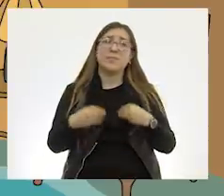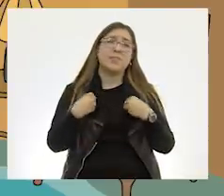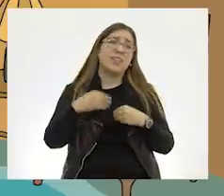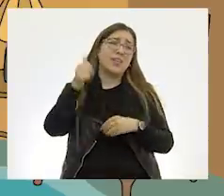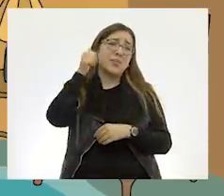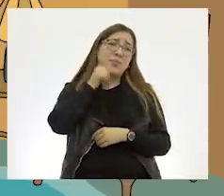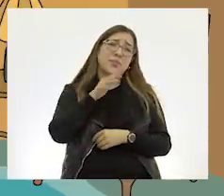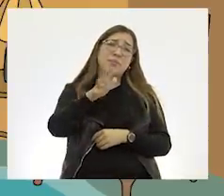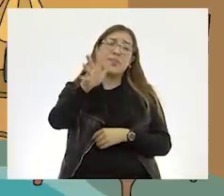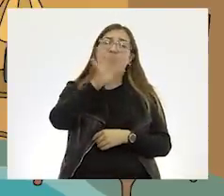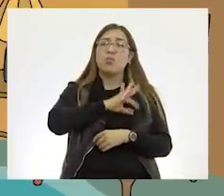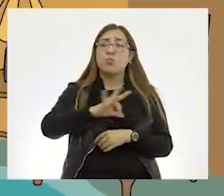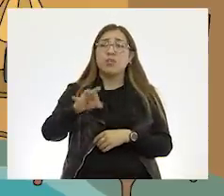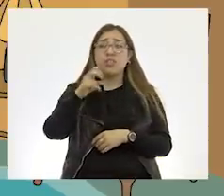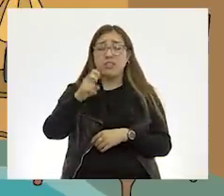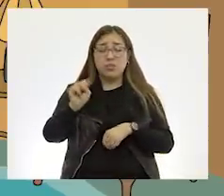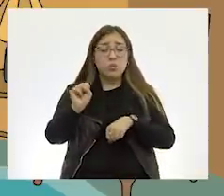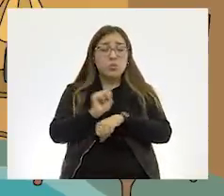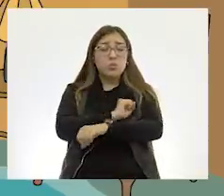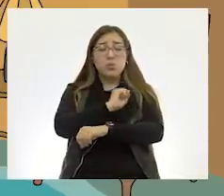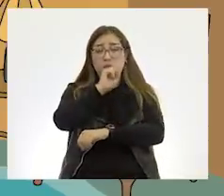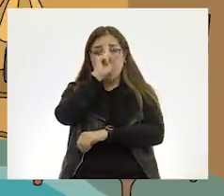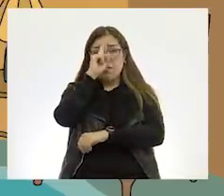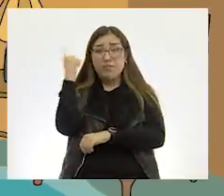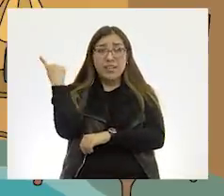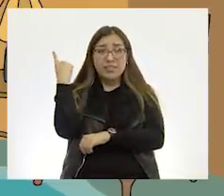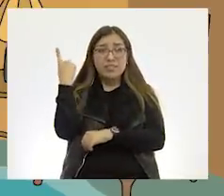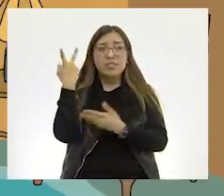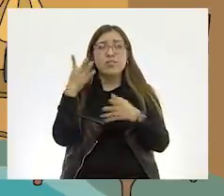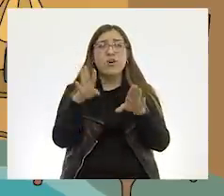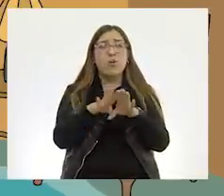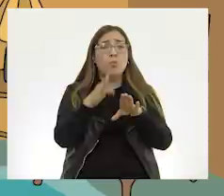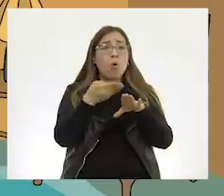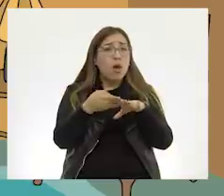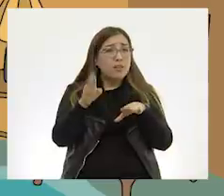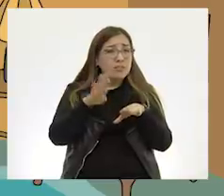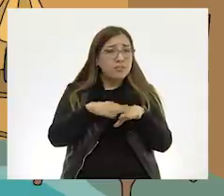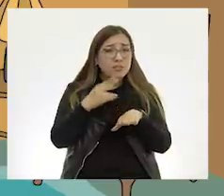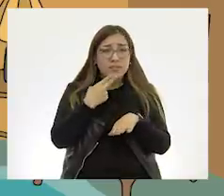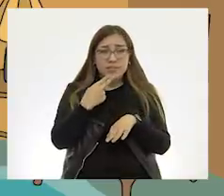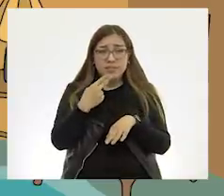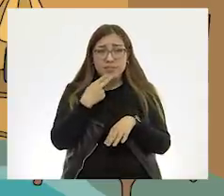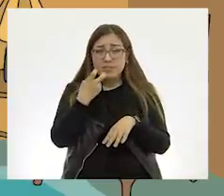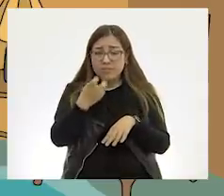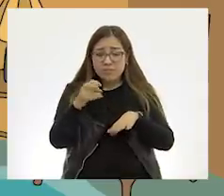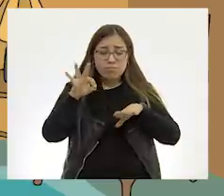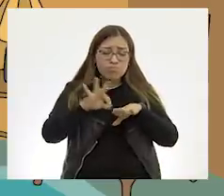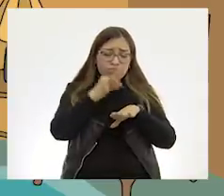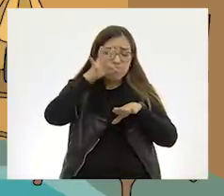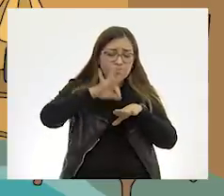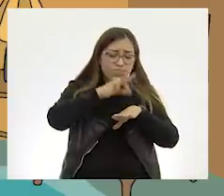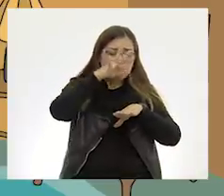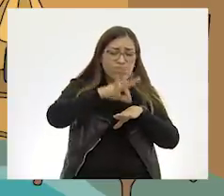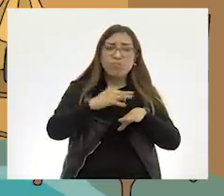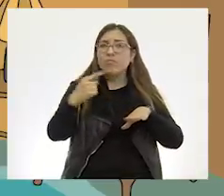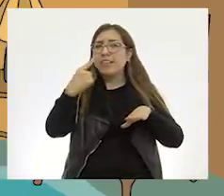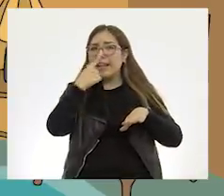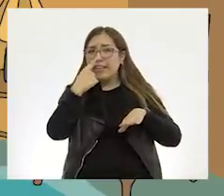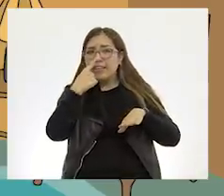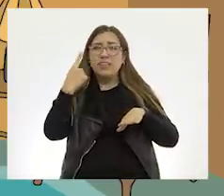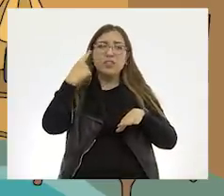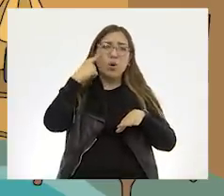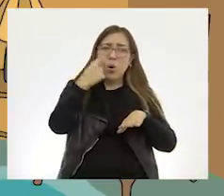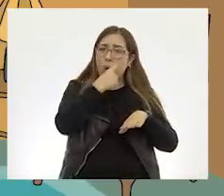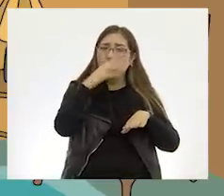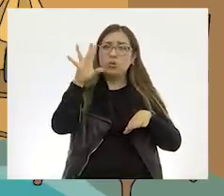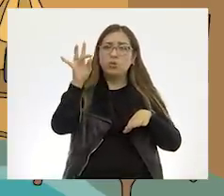de una manera muy sencilla, con un calcetín, por ejemplo, se le hace una boca, se le pone una nariz, se le pega